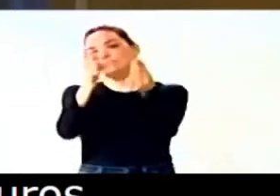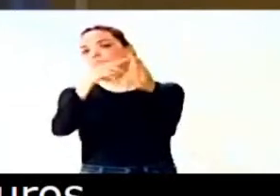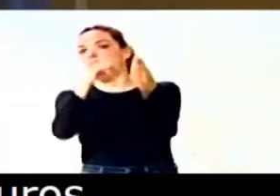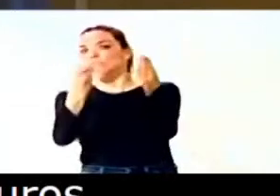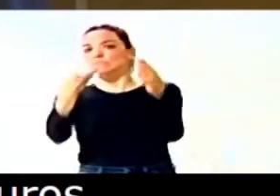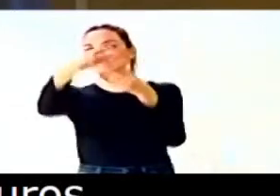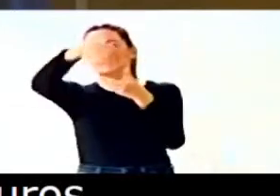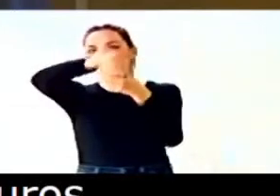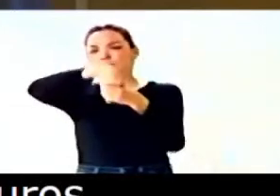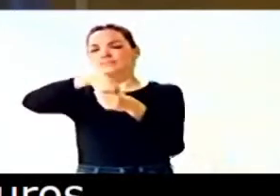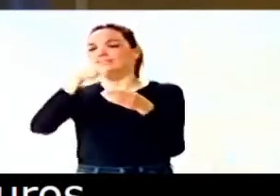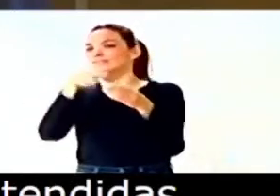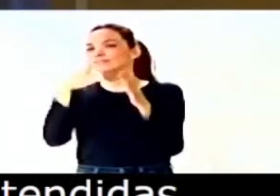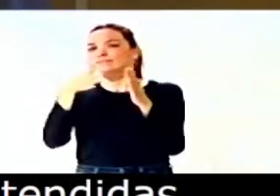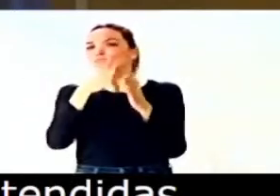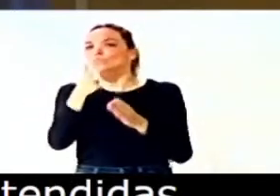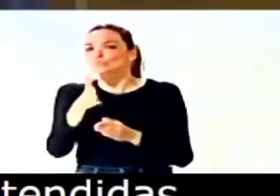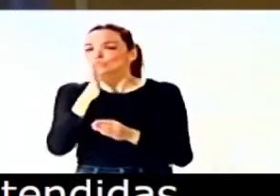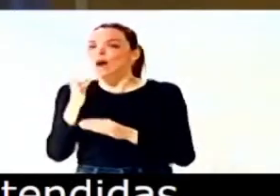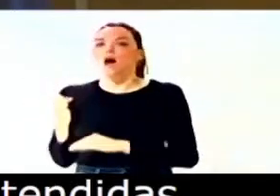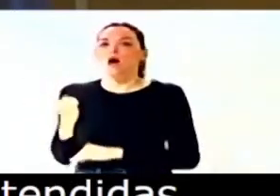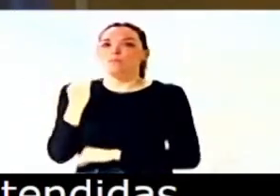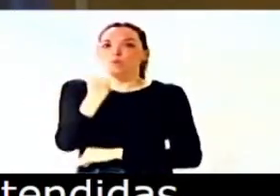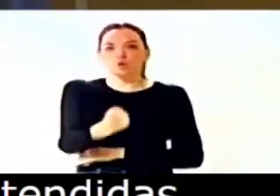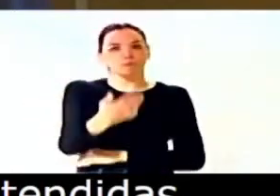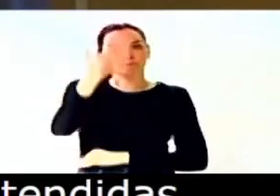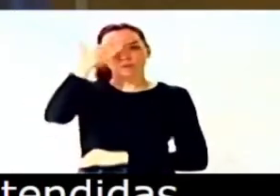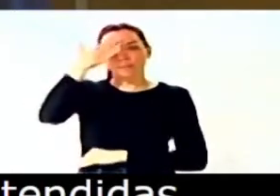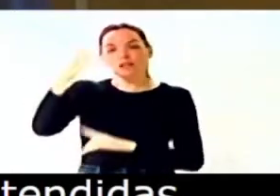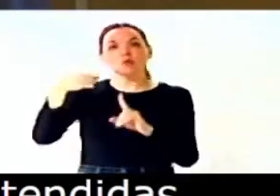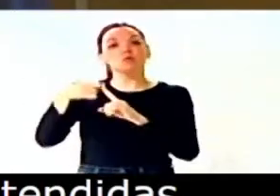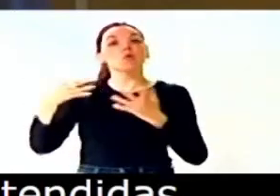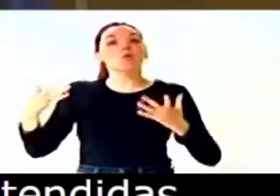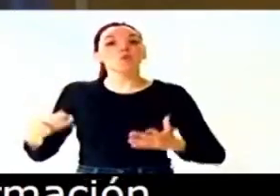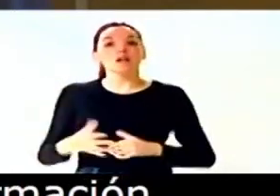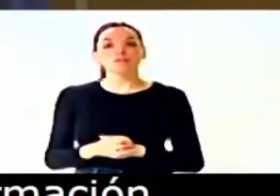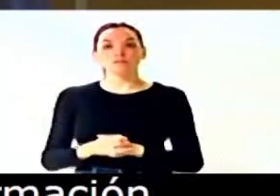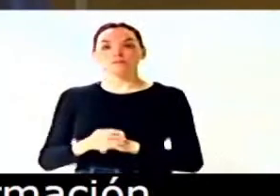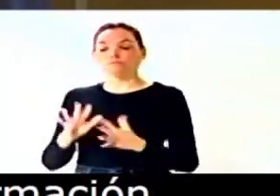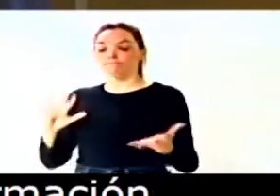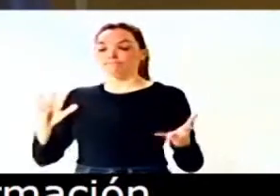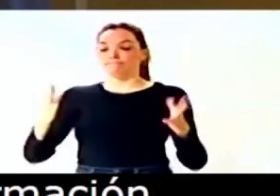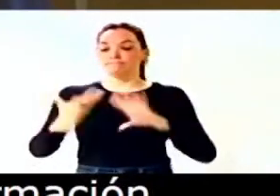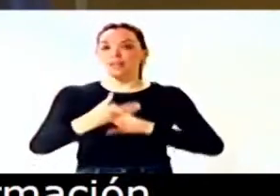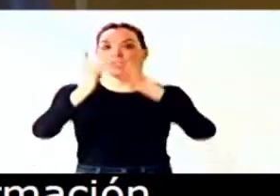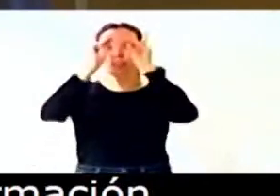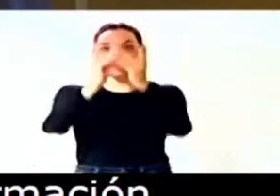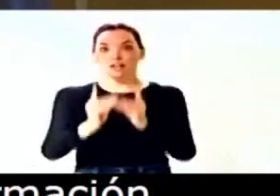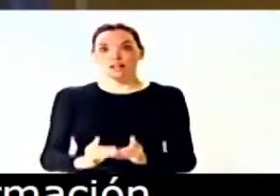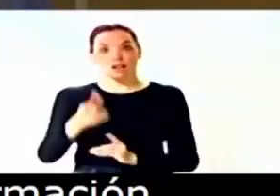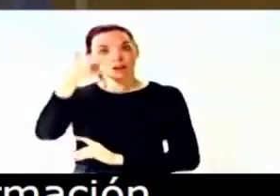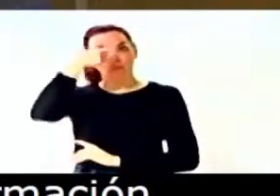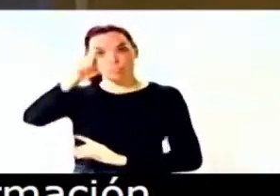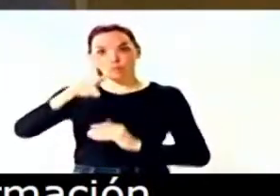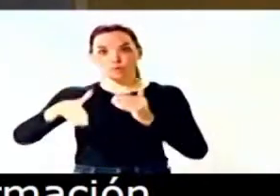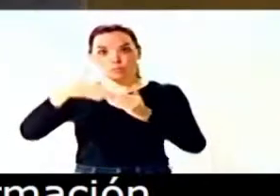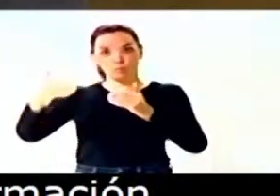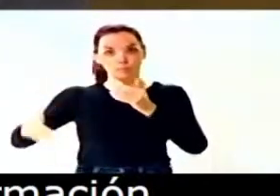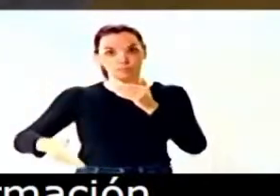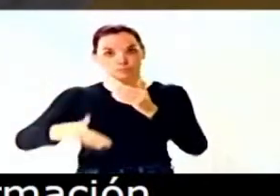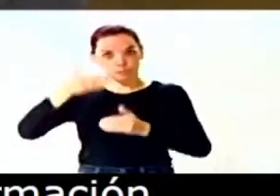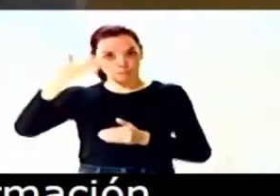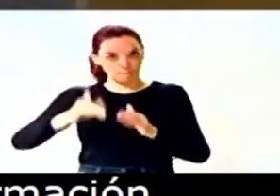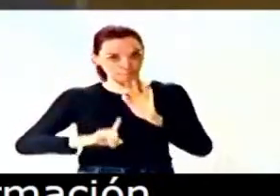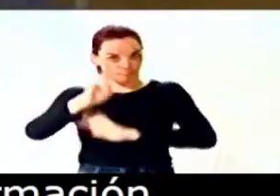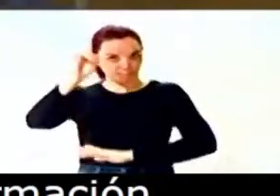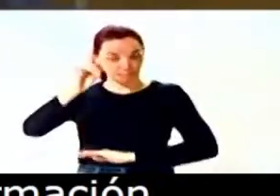como un apoyo fundamental para la transformación digital de nuestros municipios. Por tanto,